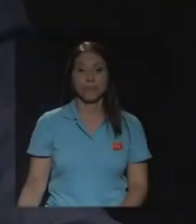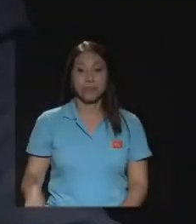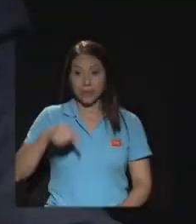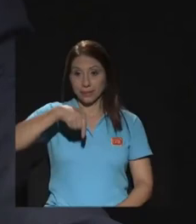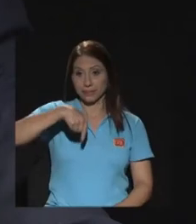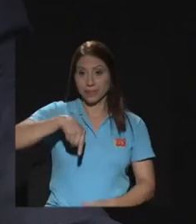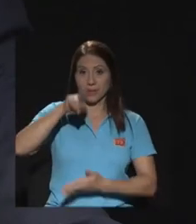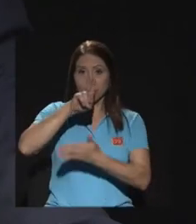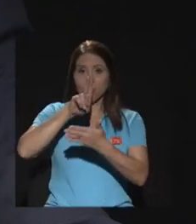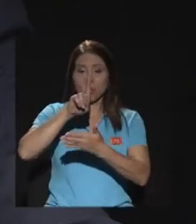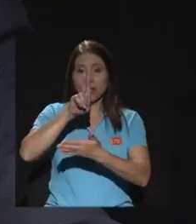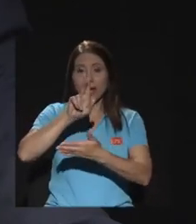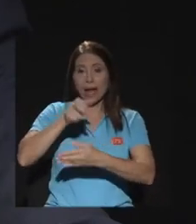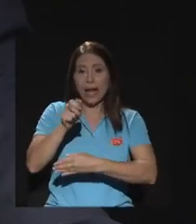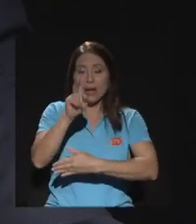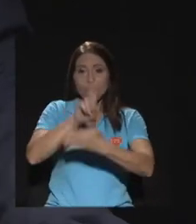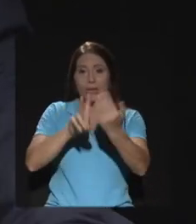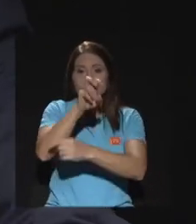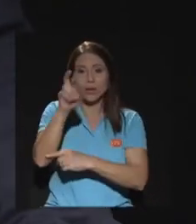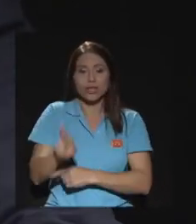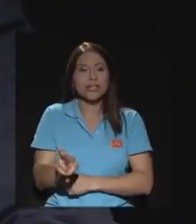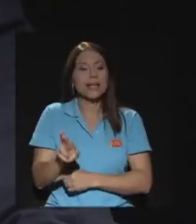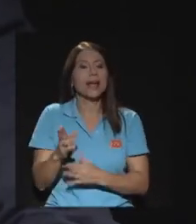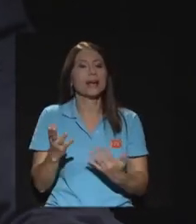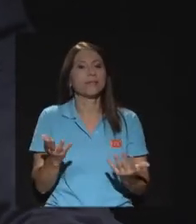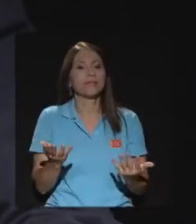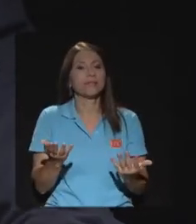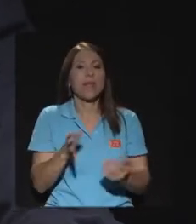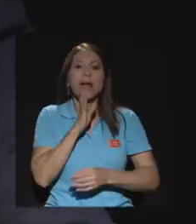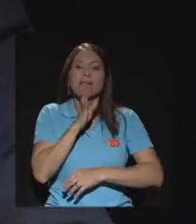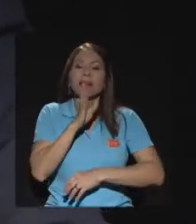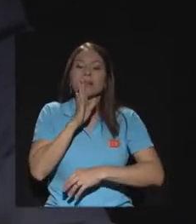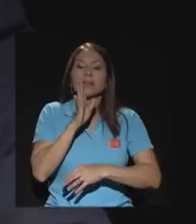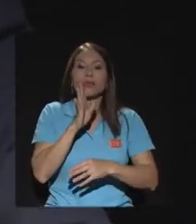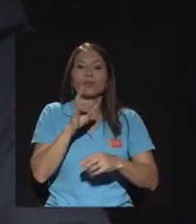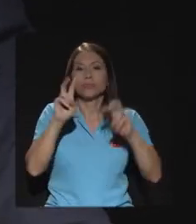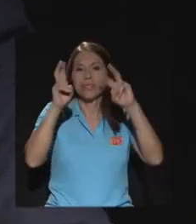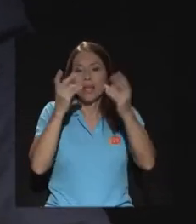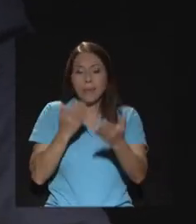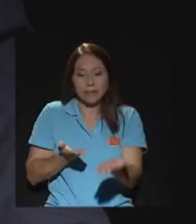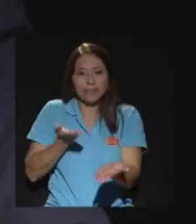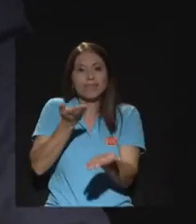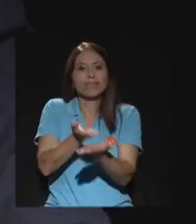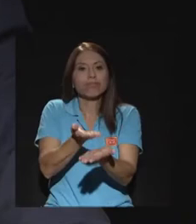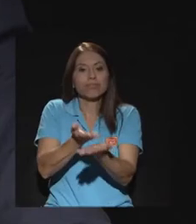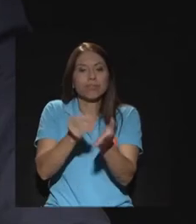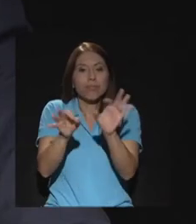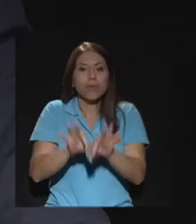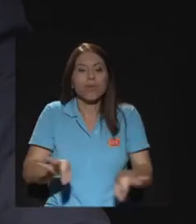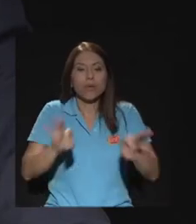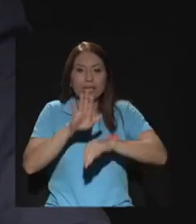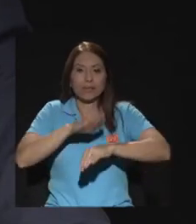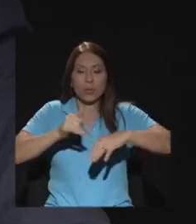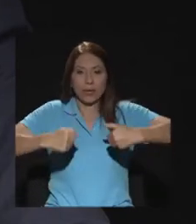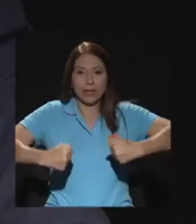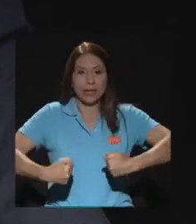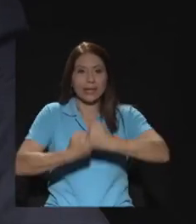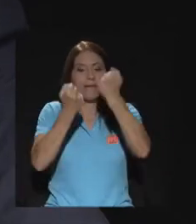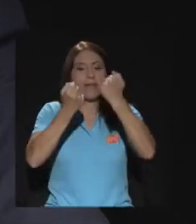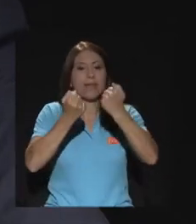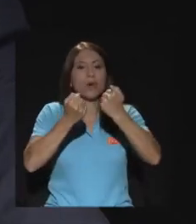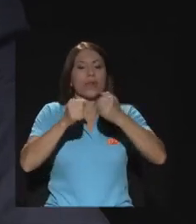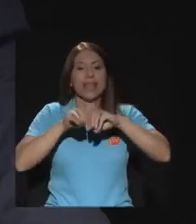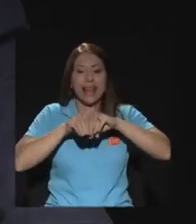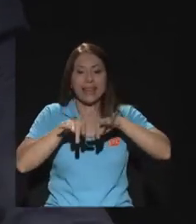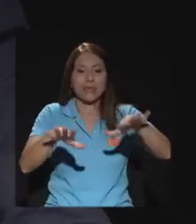Estamos en Canal Universidad de Costa Rica planteando sobre la mesa un debate muy importante en torno al desafío de la